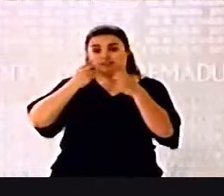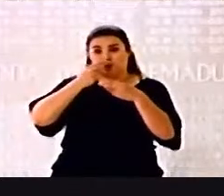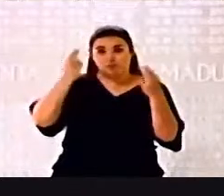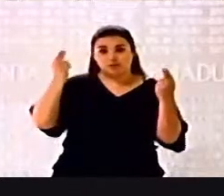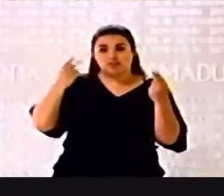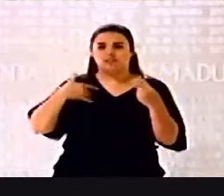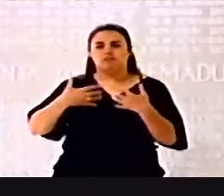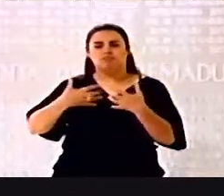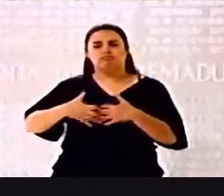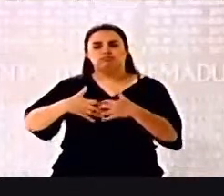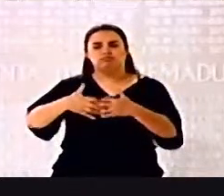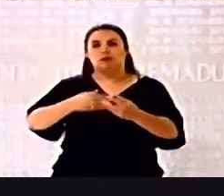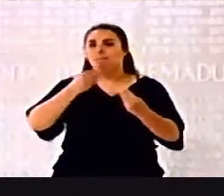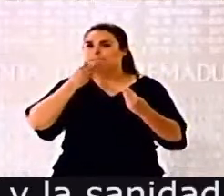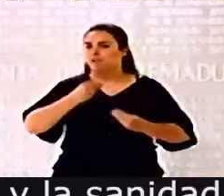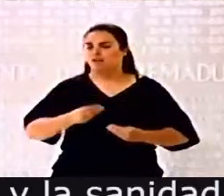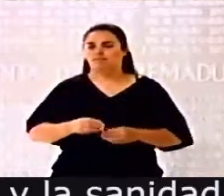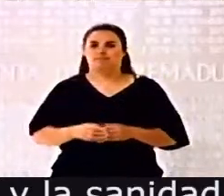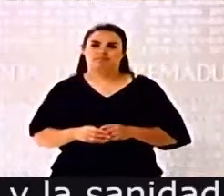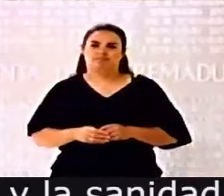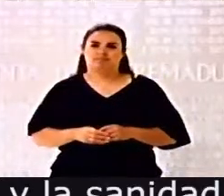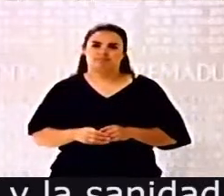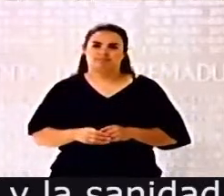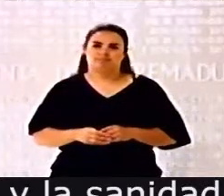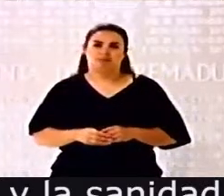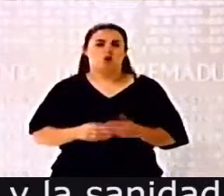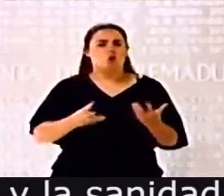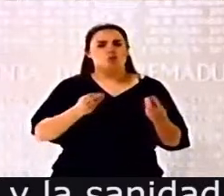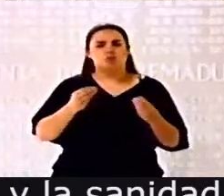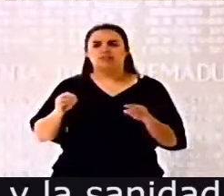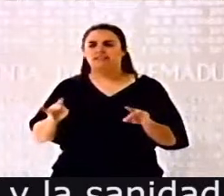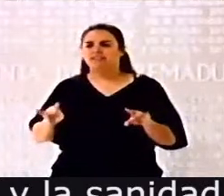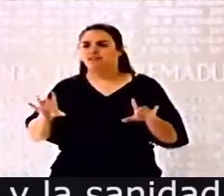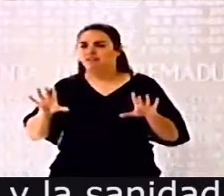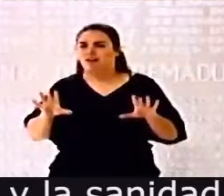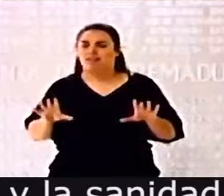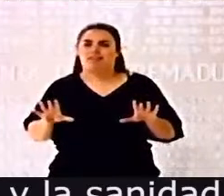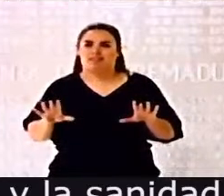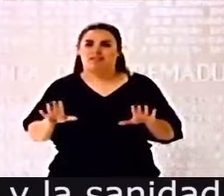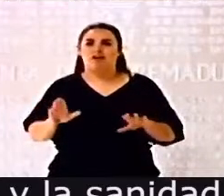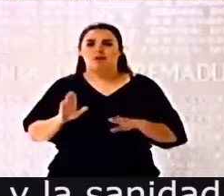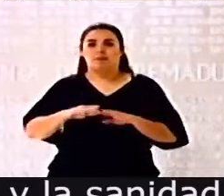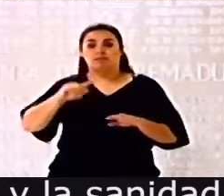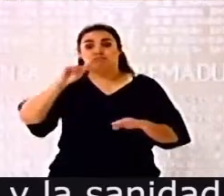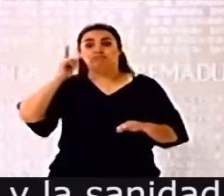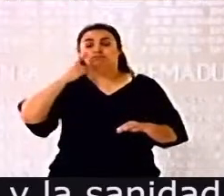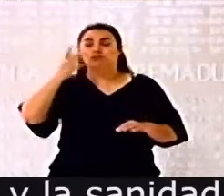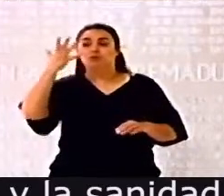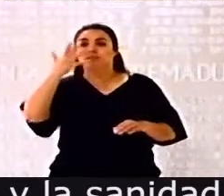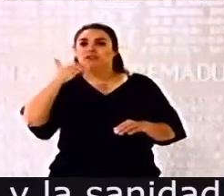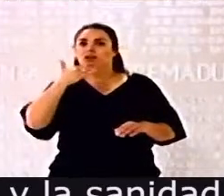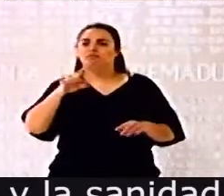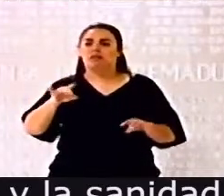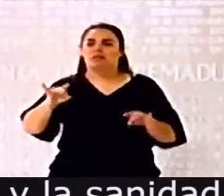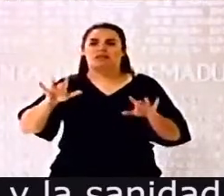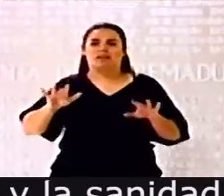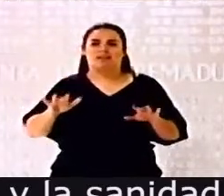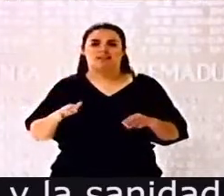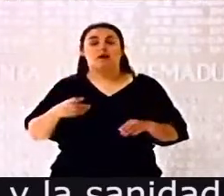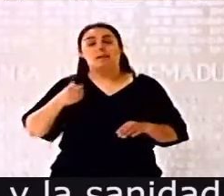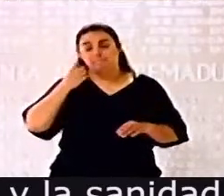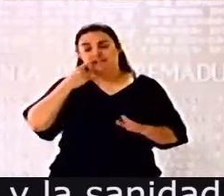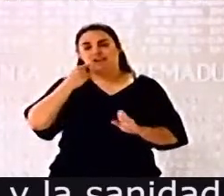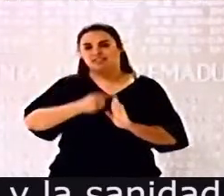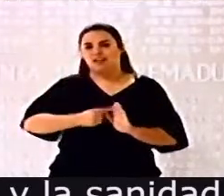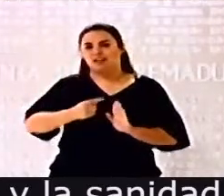está funcionando muy bien. Está teniendo muchísima sensibilidad a la hora de detectar los casos sospechosos. Fíjese en los